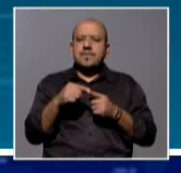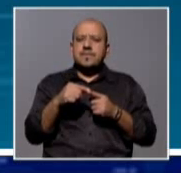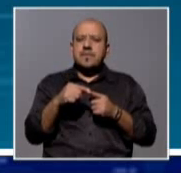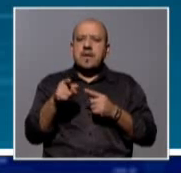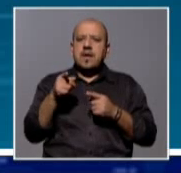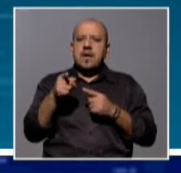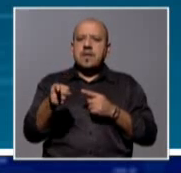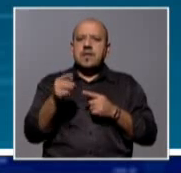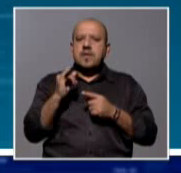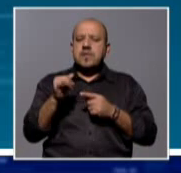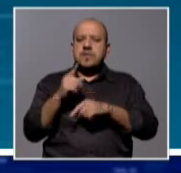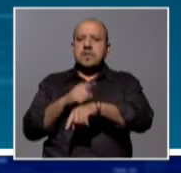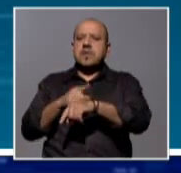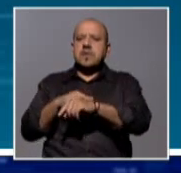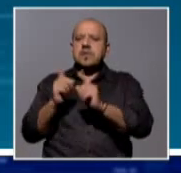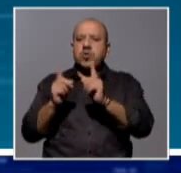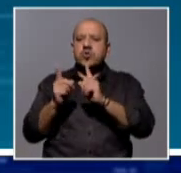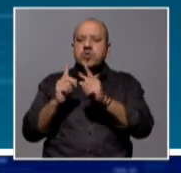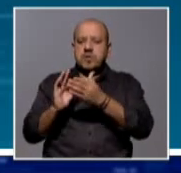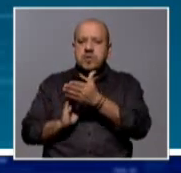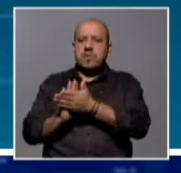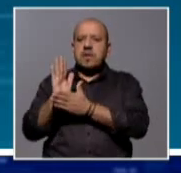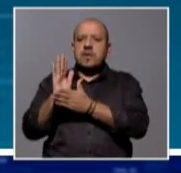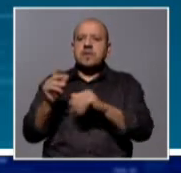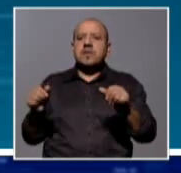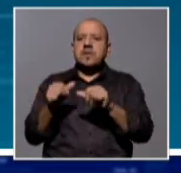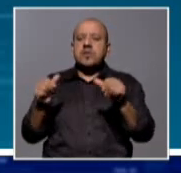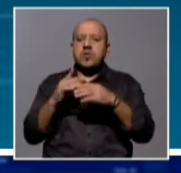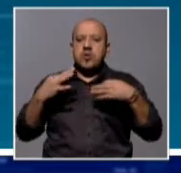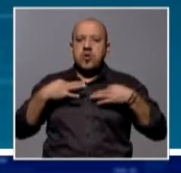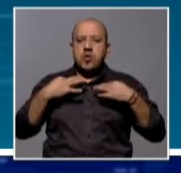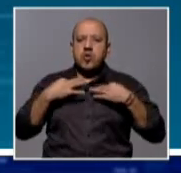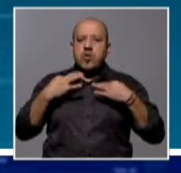Se hizo a las 11 de la mañana una instalación de ropas